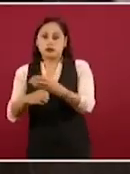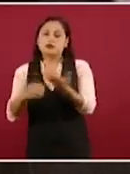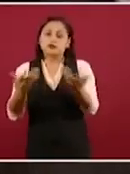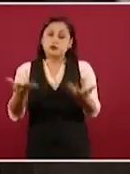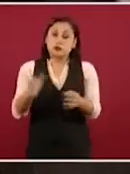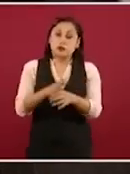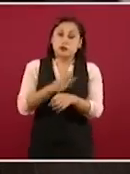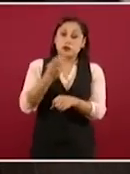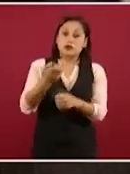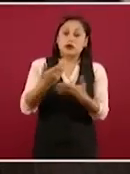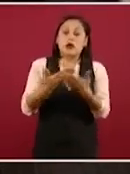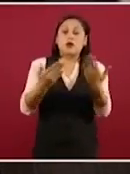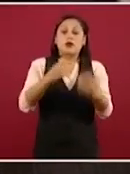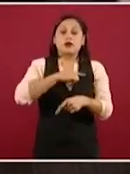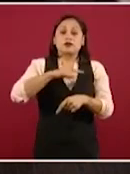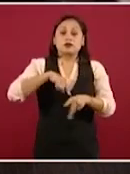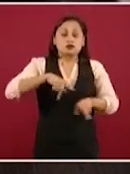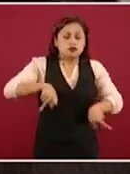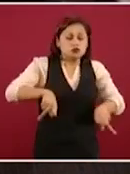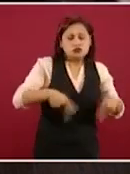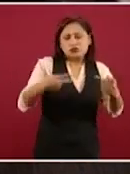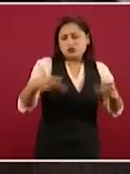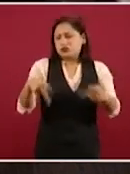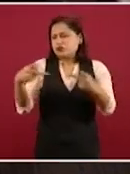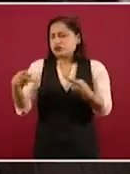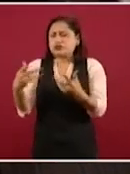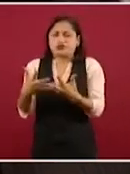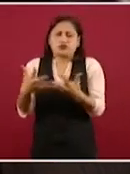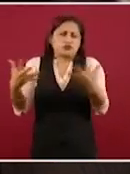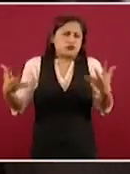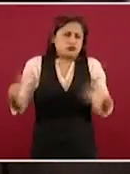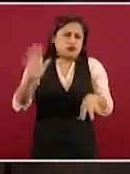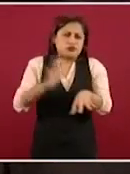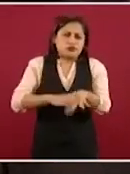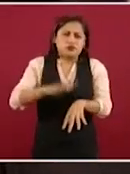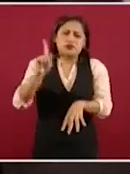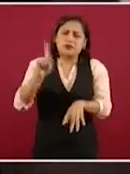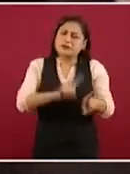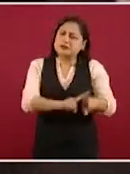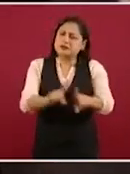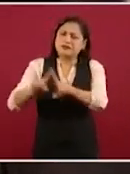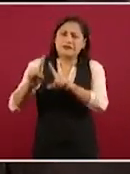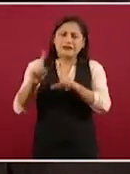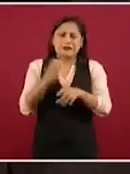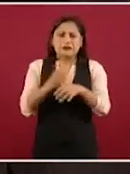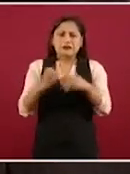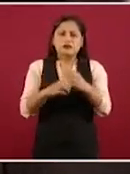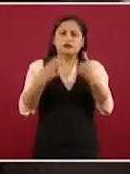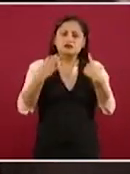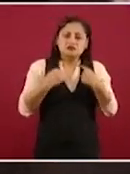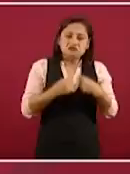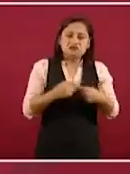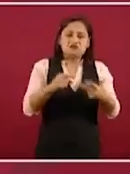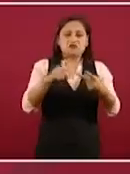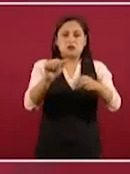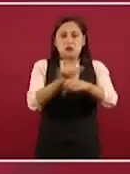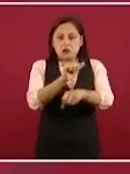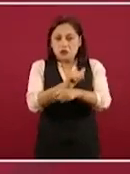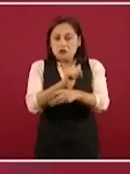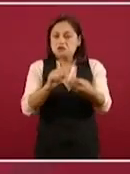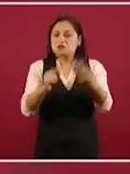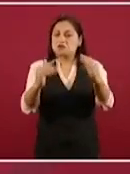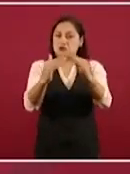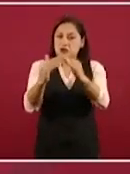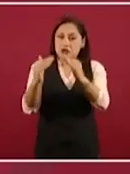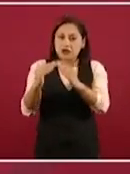la ventana, de tal manera que vamos a hacer una mega subasta de joyas, vehículos de lujo, residencias